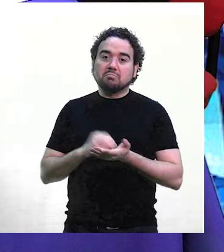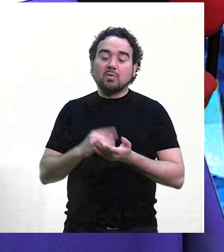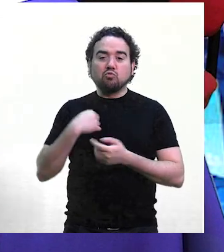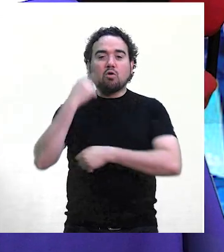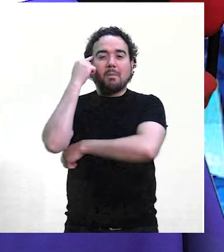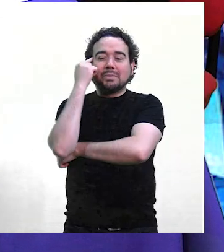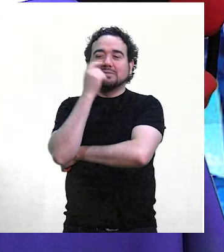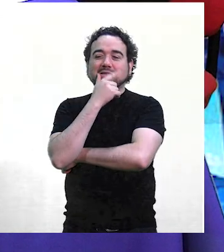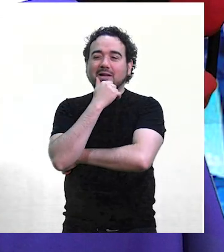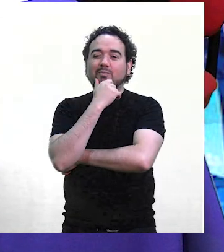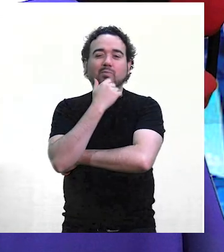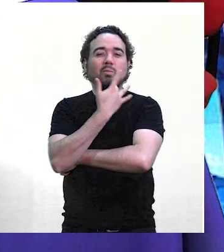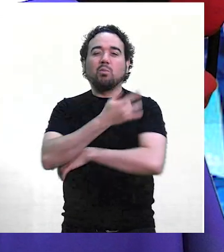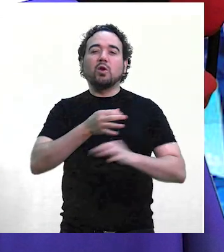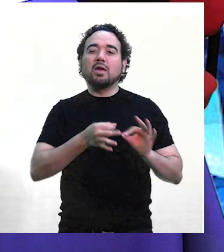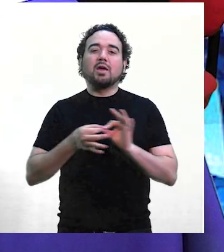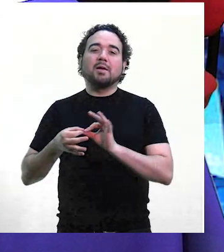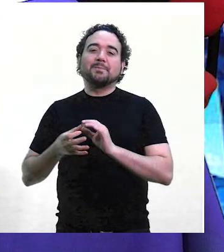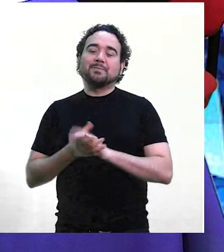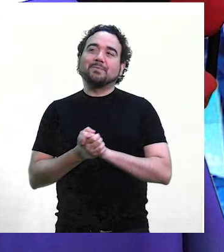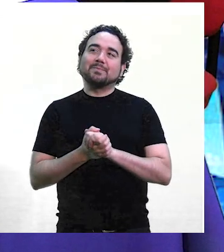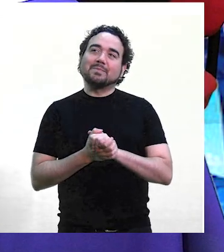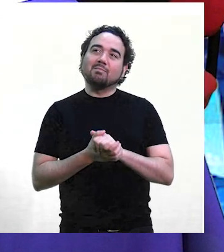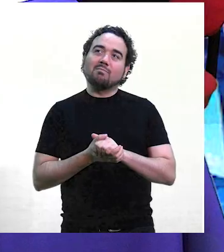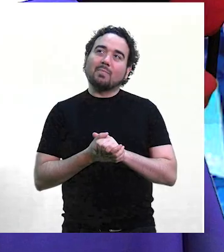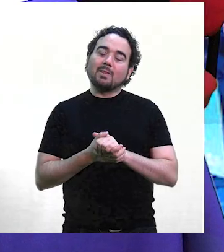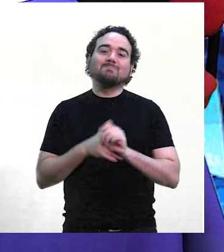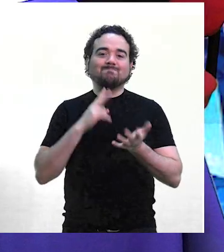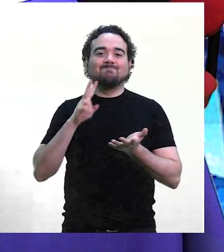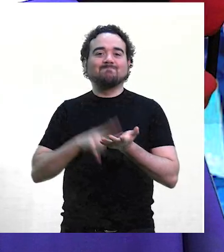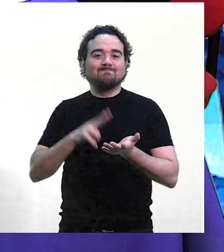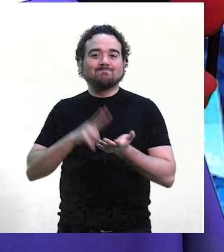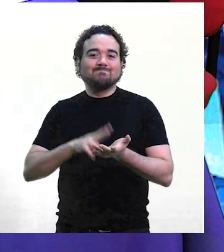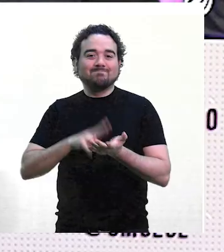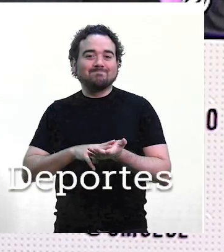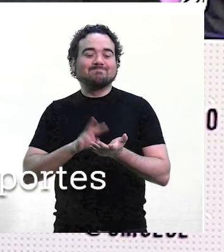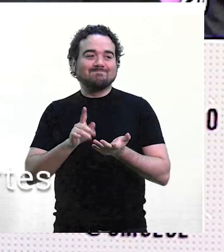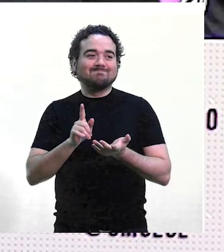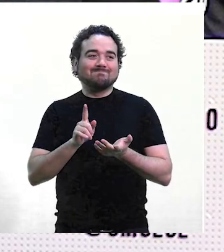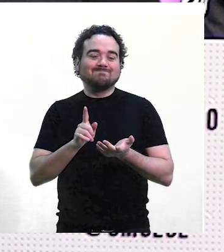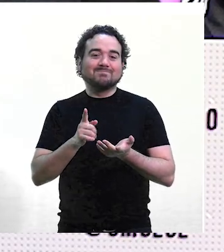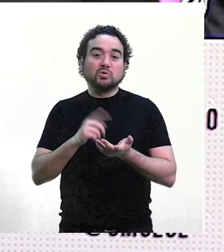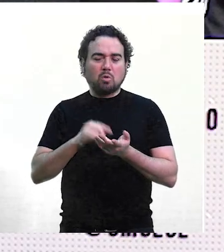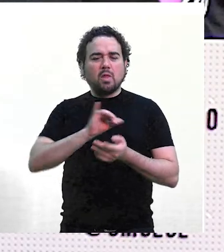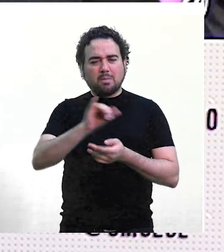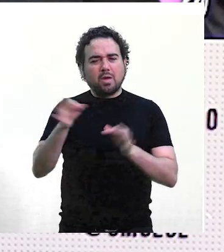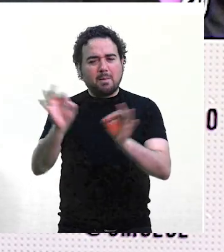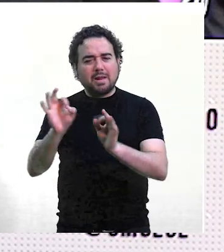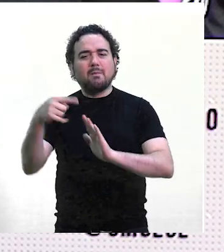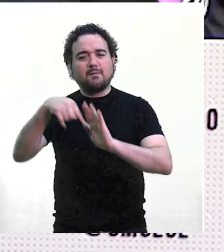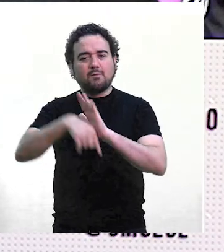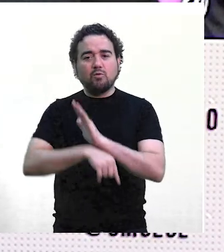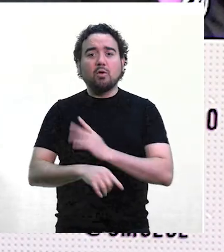Ahí terminamos la... Sí, el estamos ping-pong como, de- es que me quedé pensando, porque es cierto que, bueno, ahí hacemos un poco más